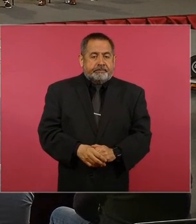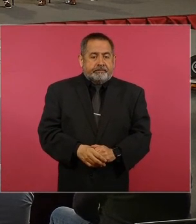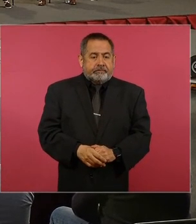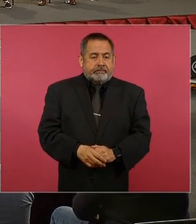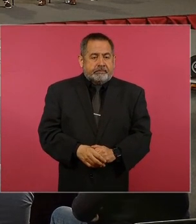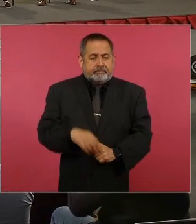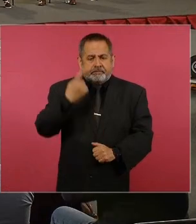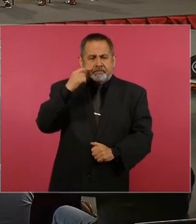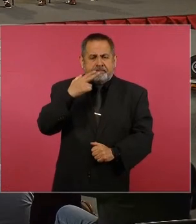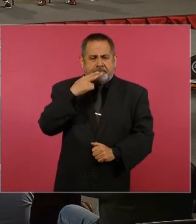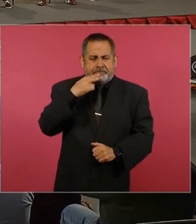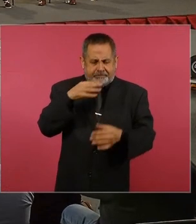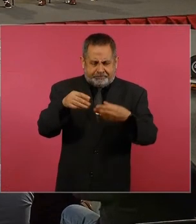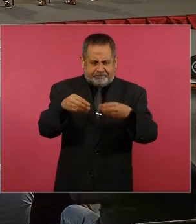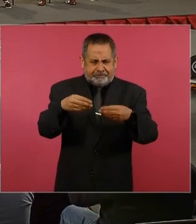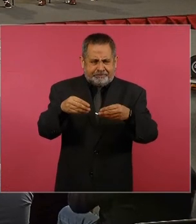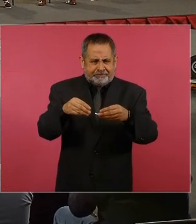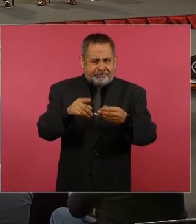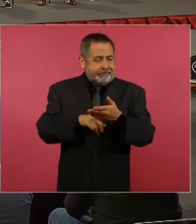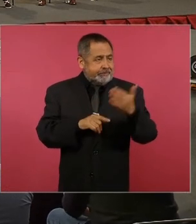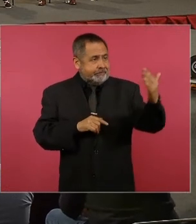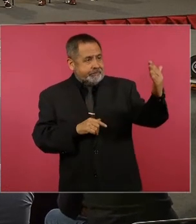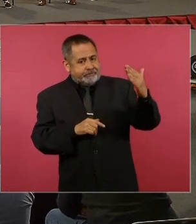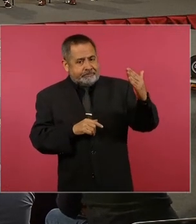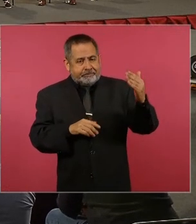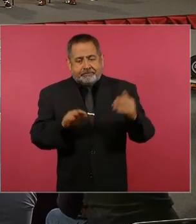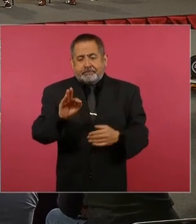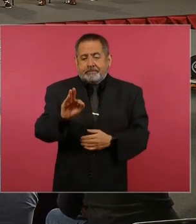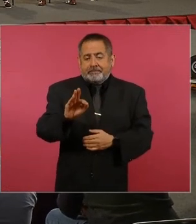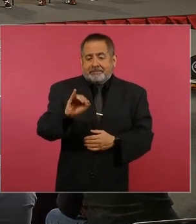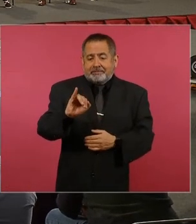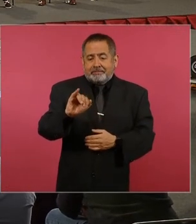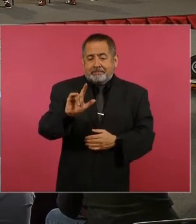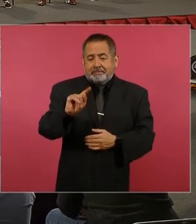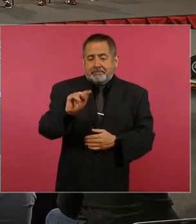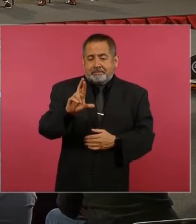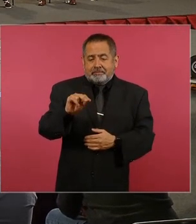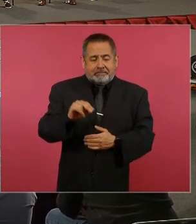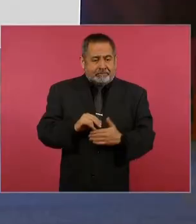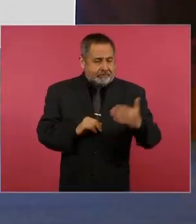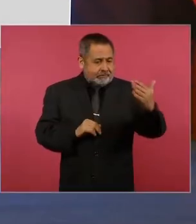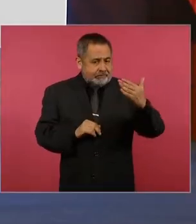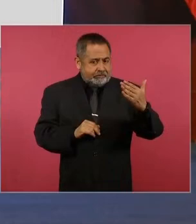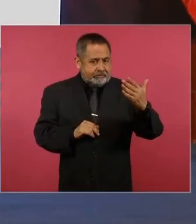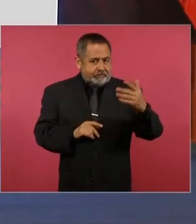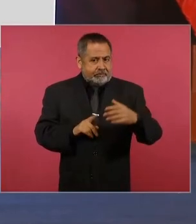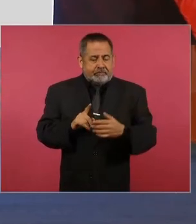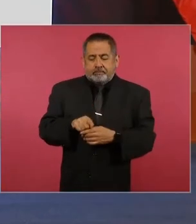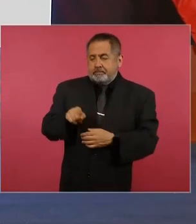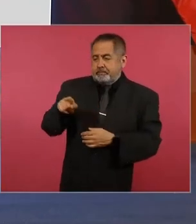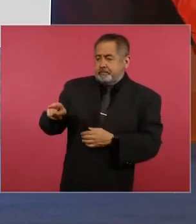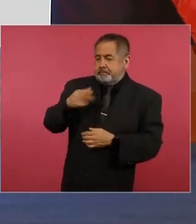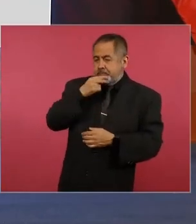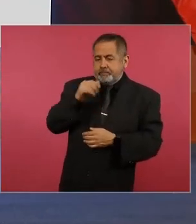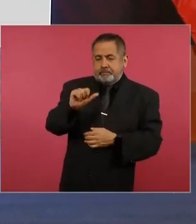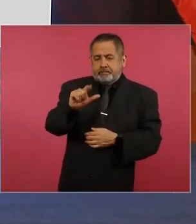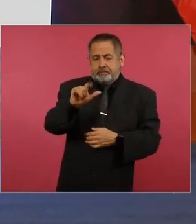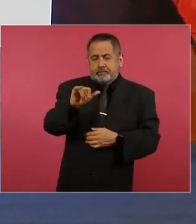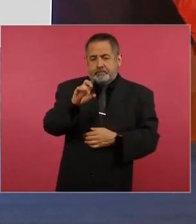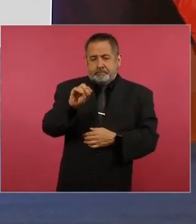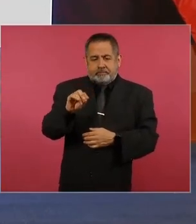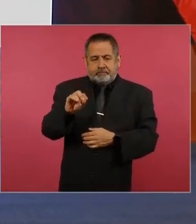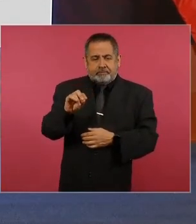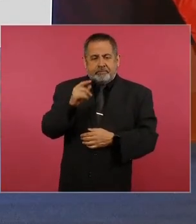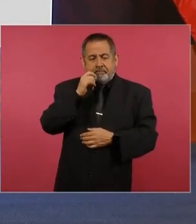del filtro? Miren, la luz, dice mi amigo Alejandro Cornejo, es la